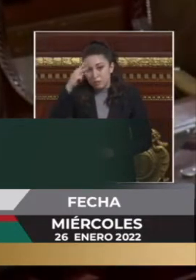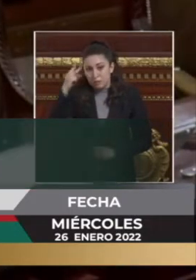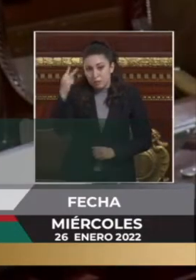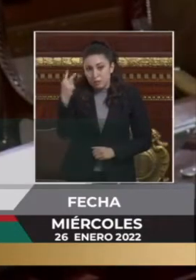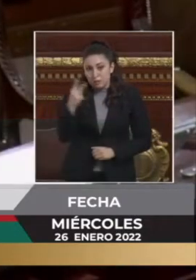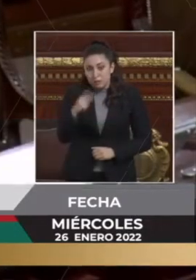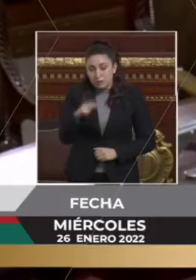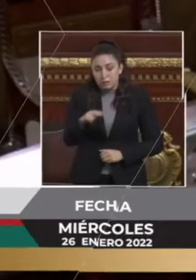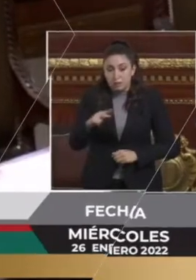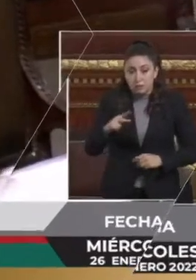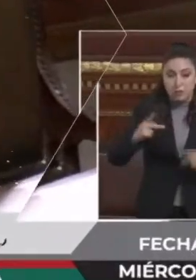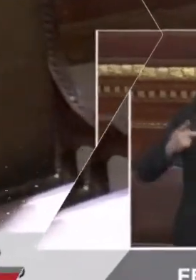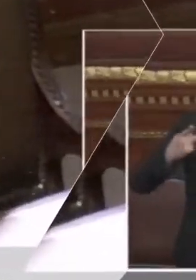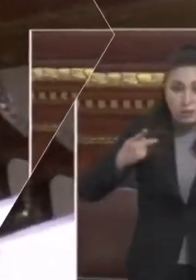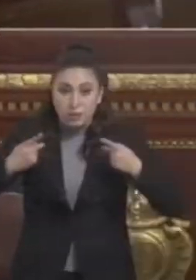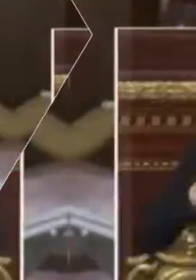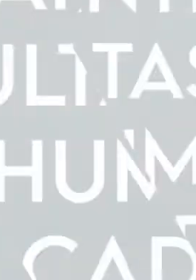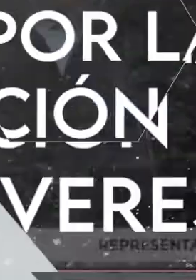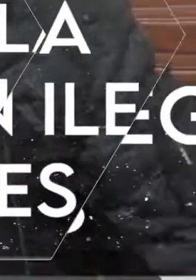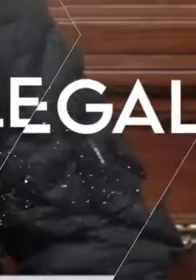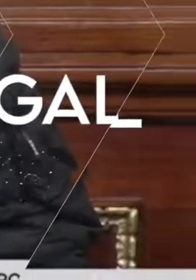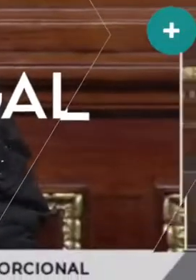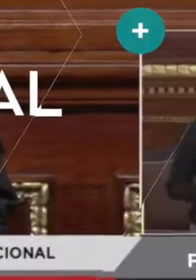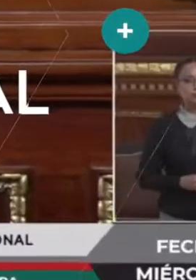trabajos de la Comisión.